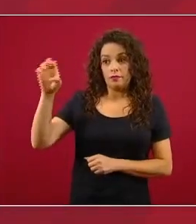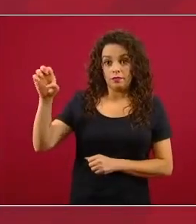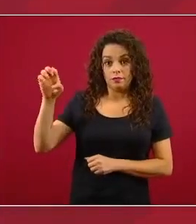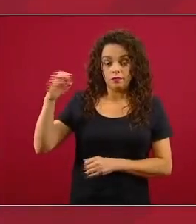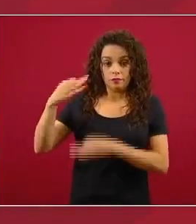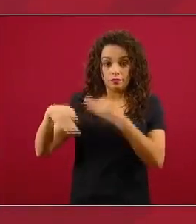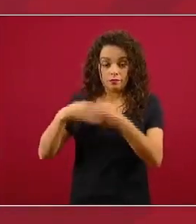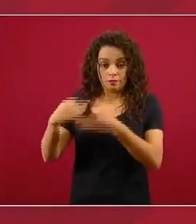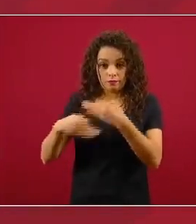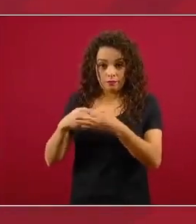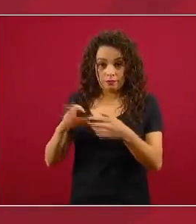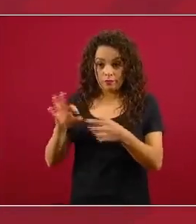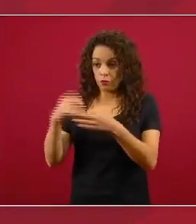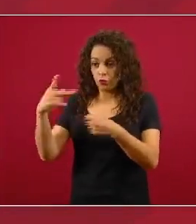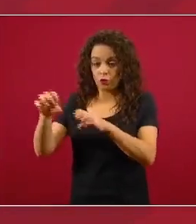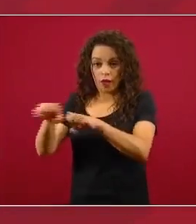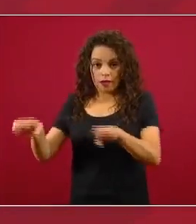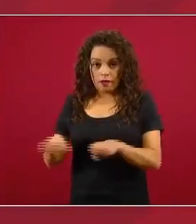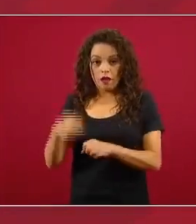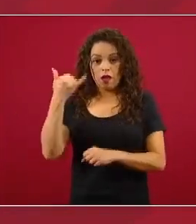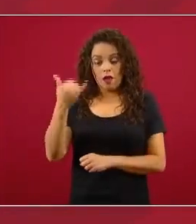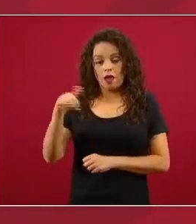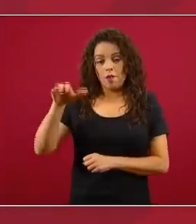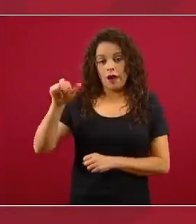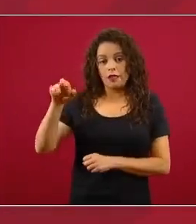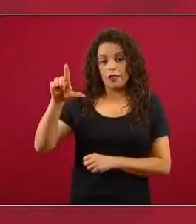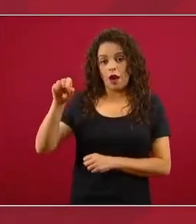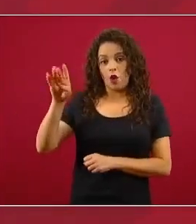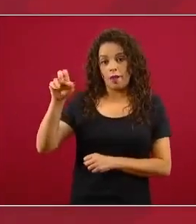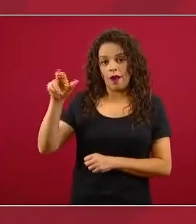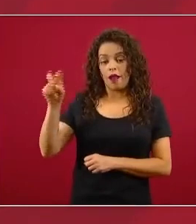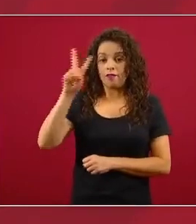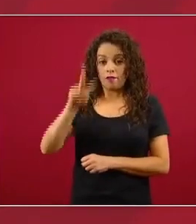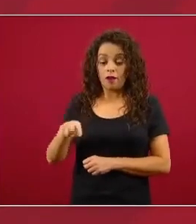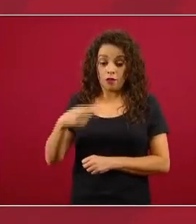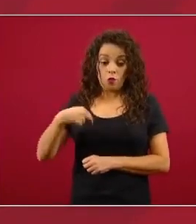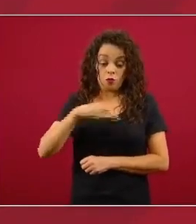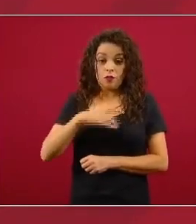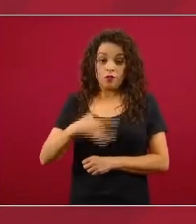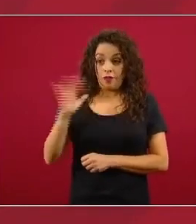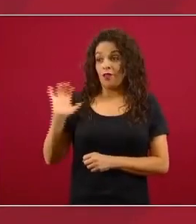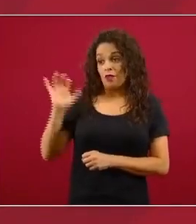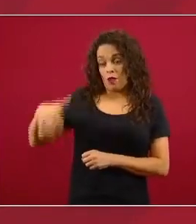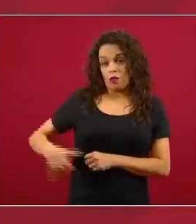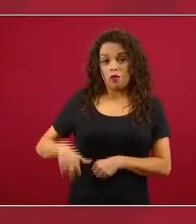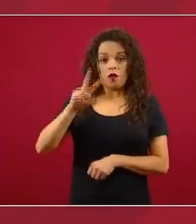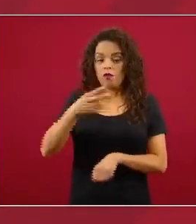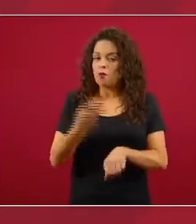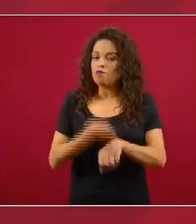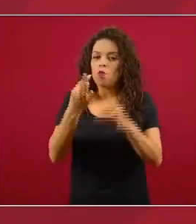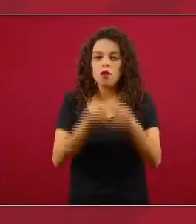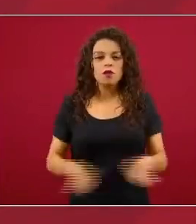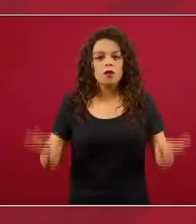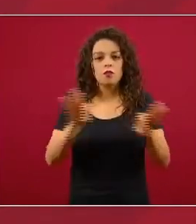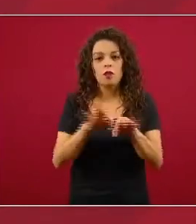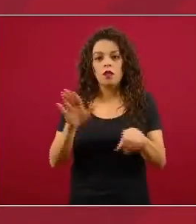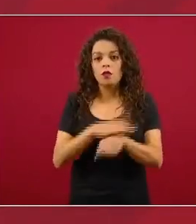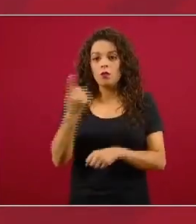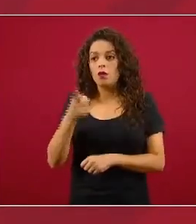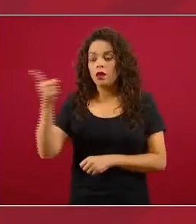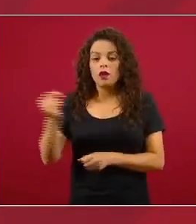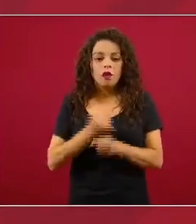Exterior Mexicano, del cual nos sentimos profundamente orgullosos, ha tenido un papel muy importante en explorar